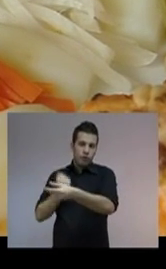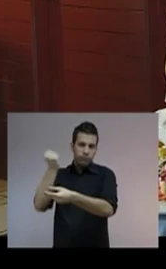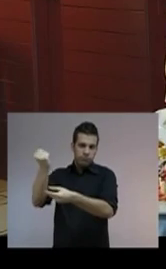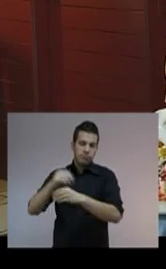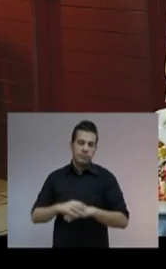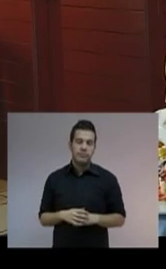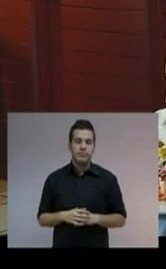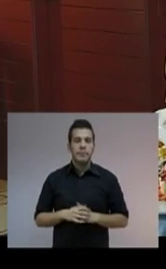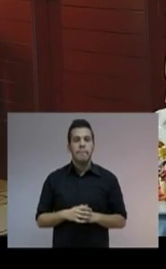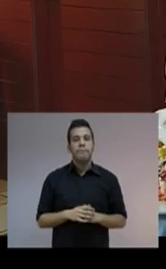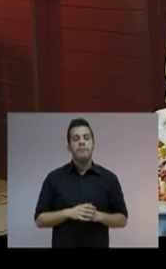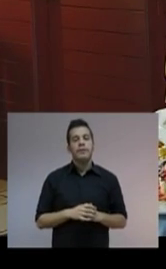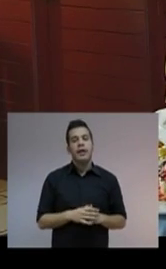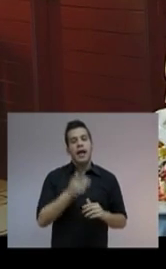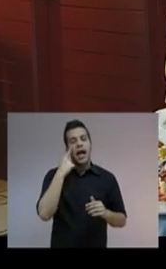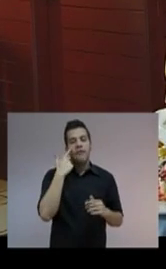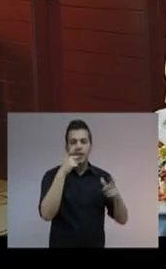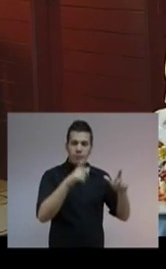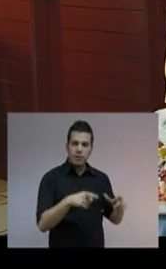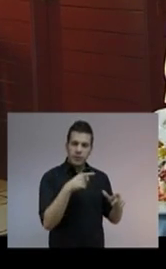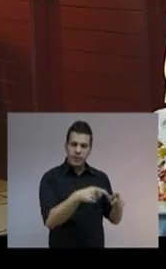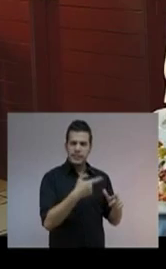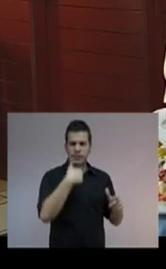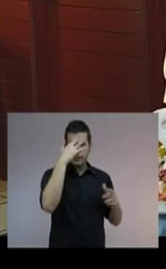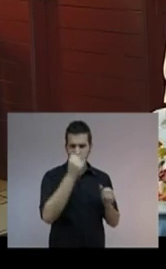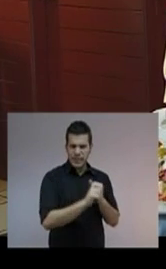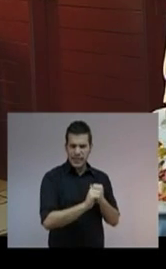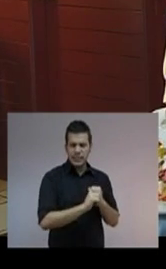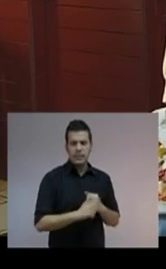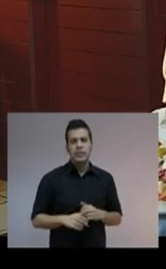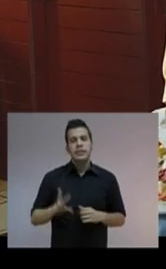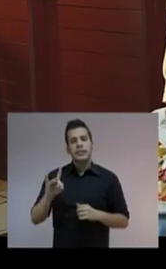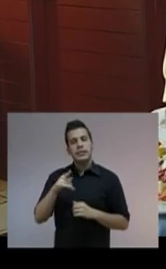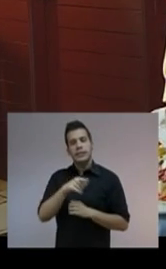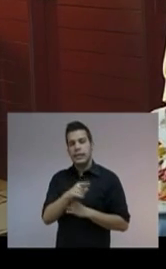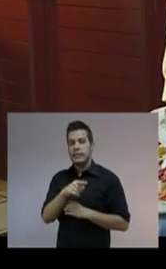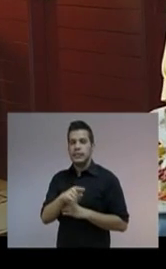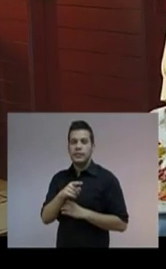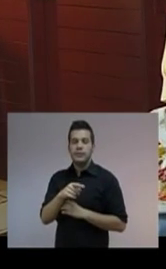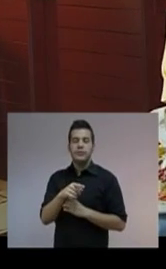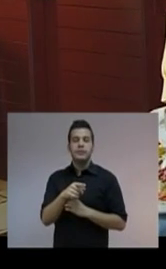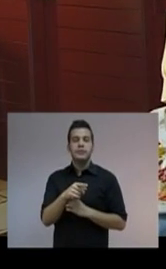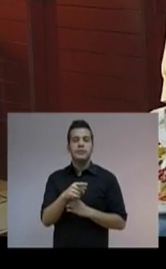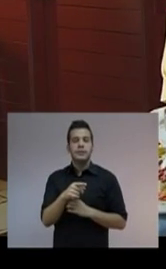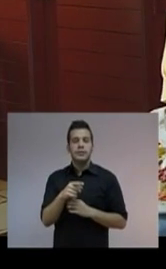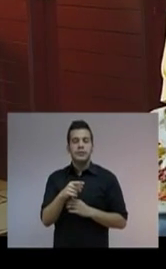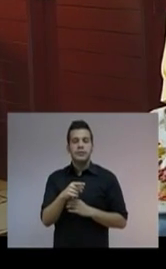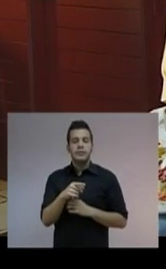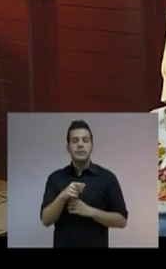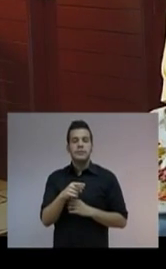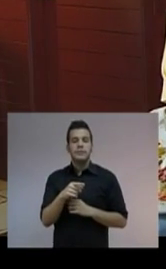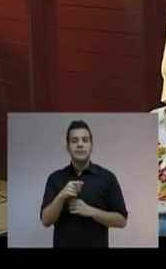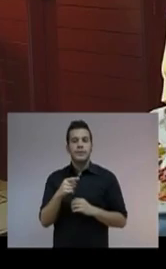bacalao. Juanito, vamos a por este plato, que creo que tiene patatas... Sí, este es la estrella de los